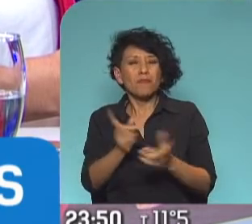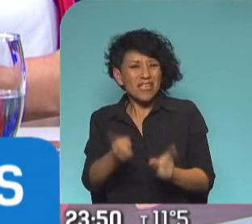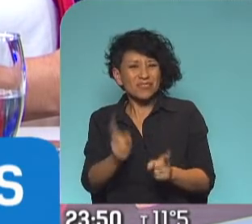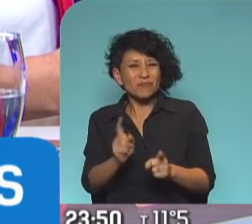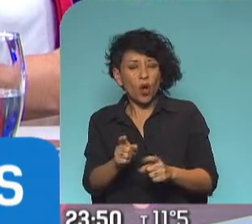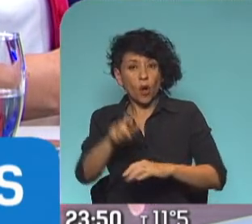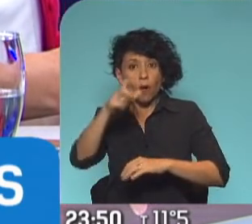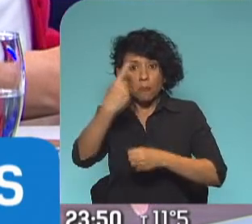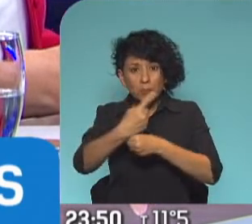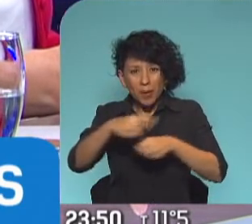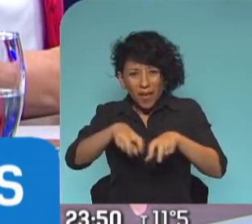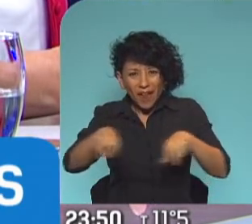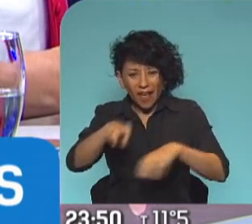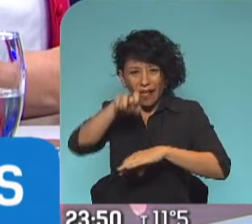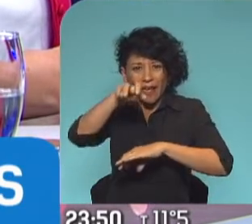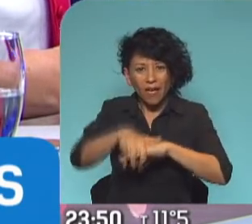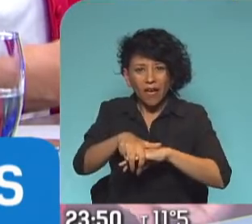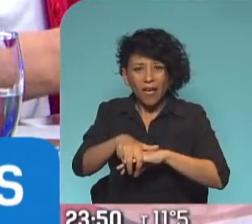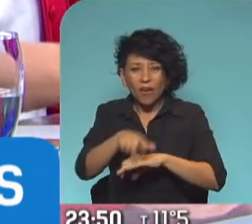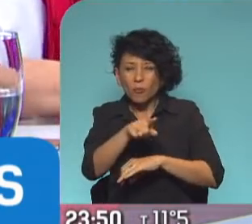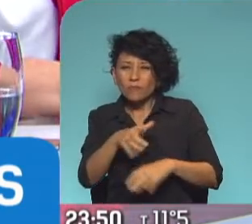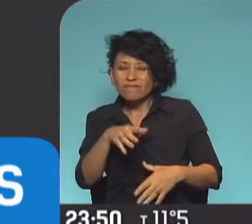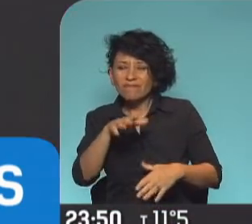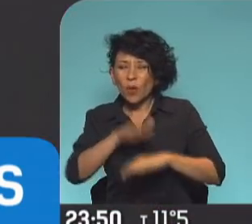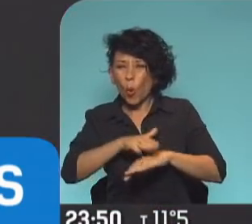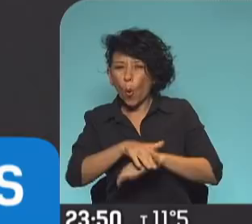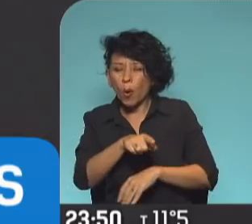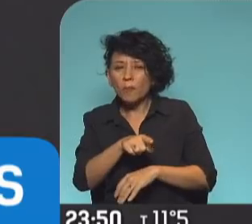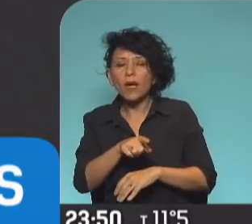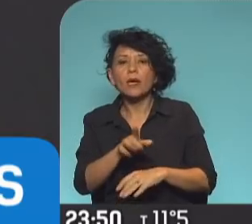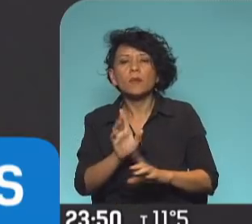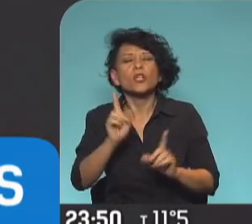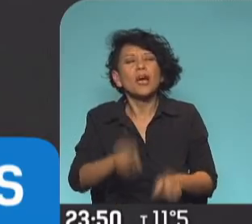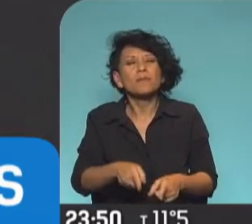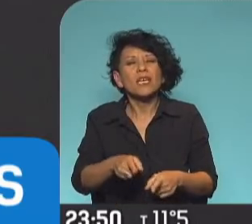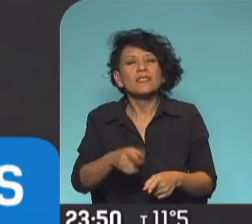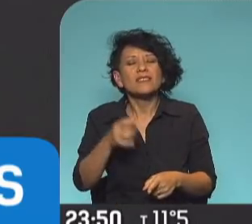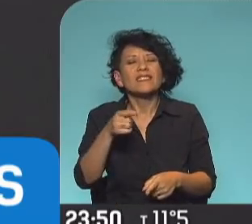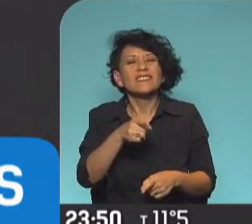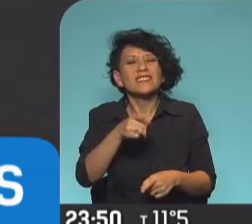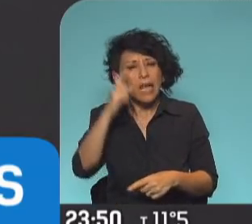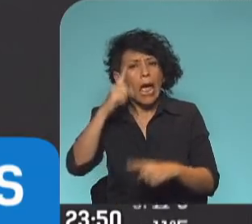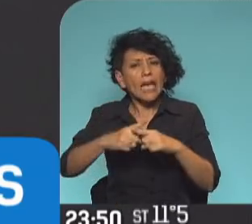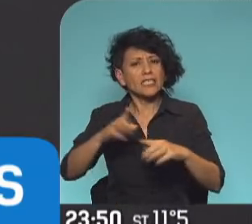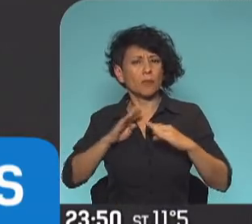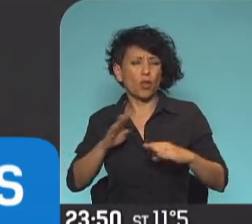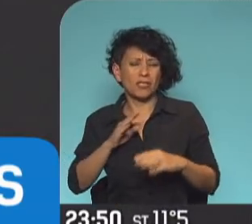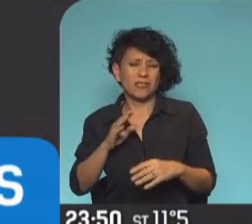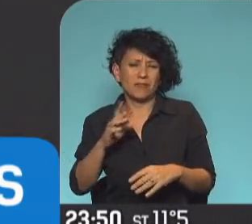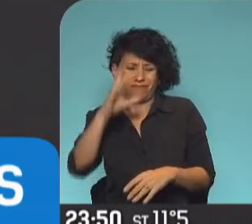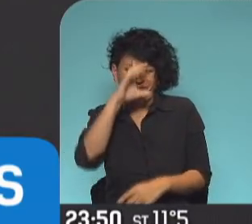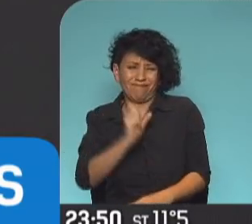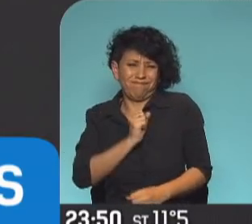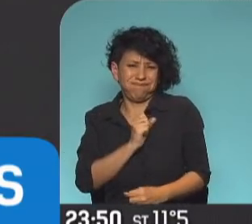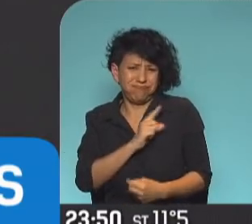representa como algo de culpa, pero a su vez también refiere a un ex deportista muy valiente, al que yo conozco mucho,